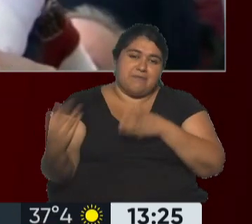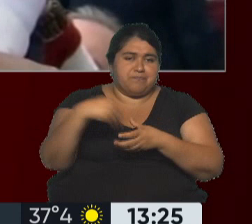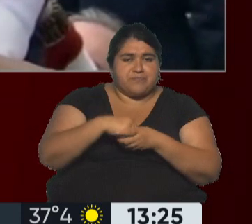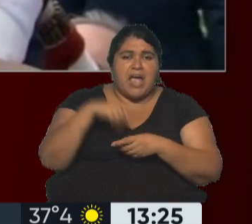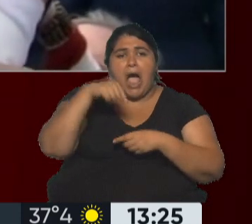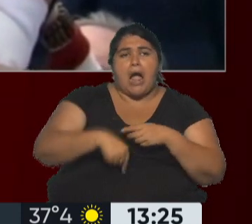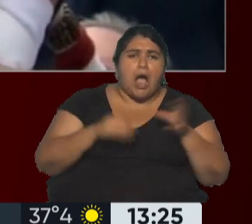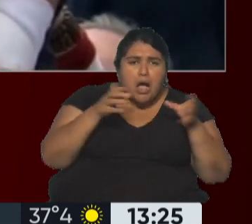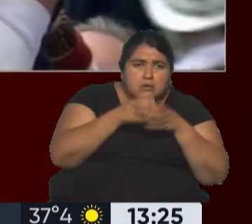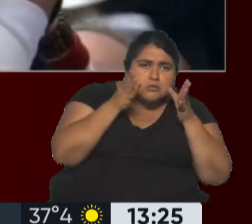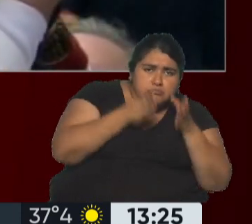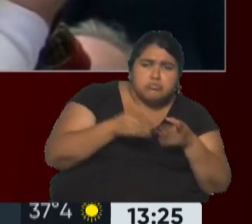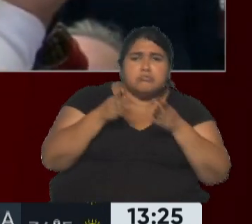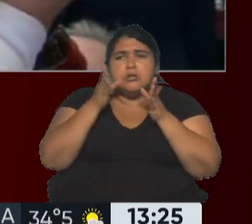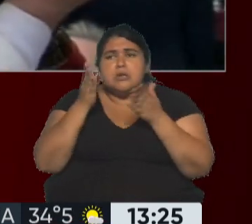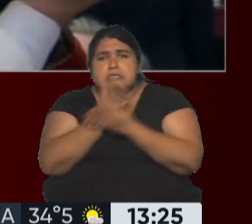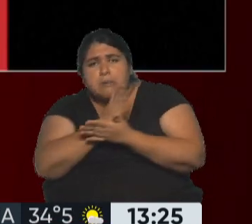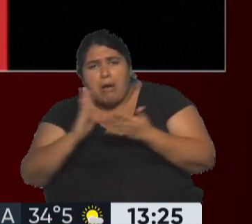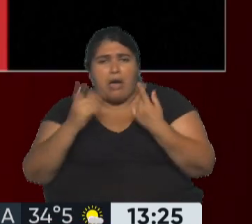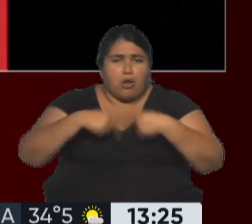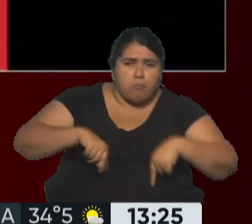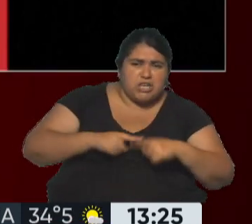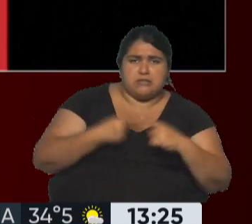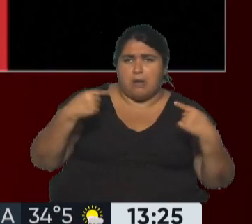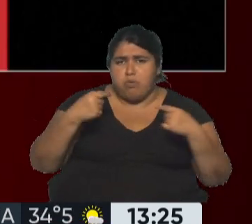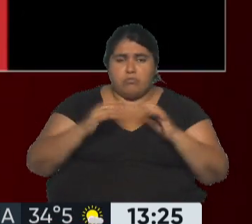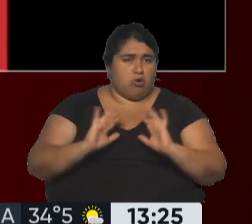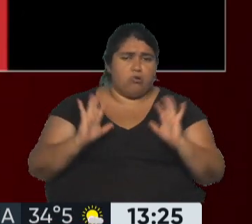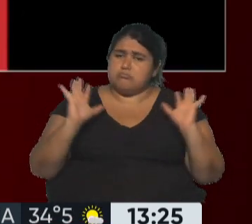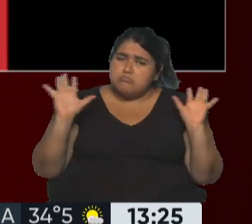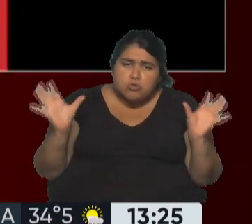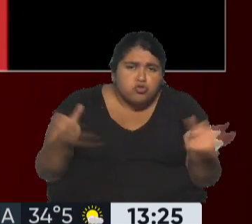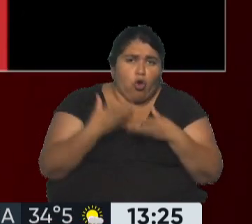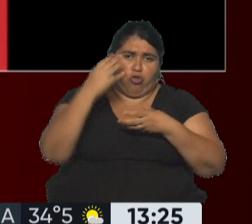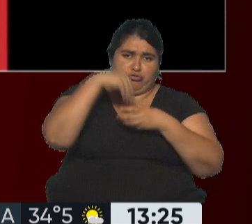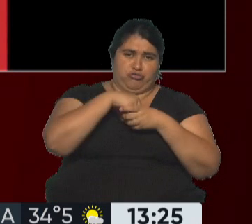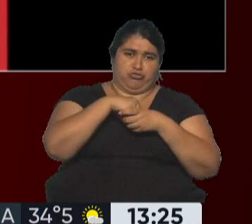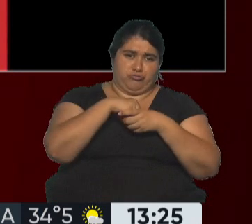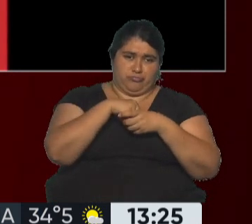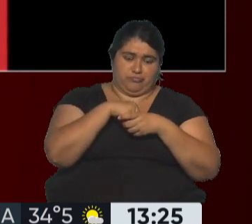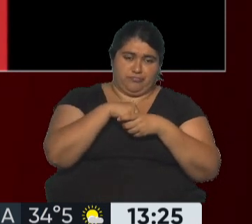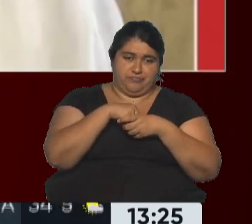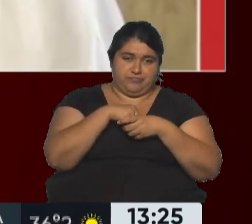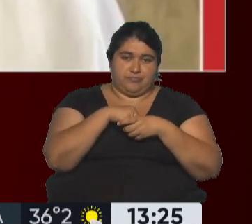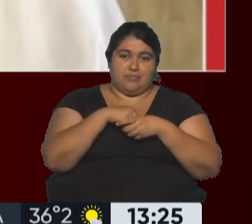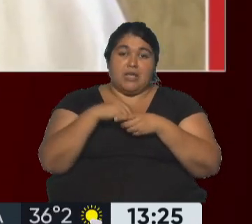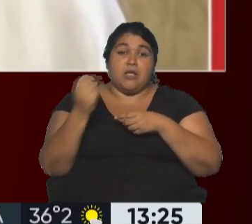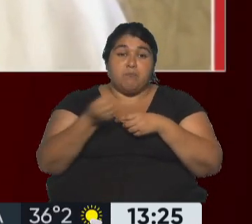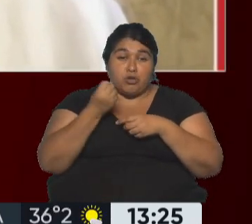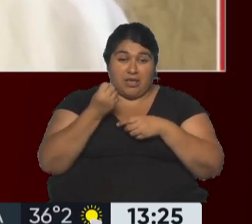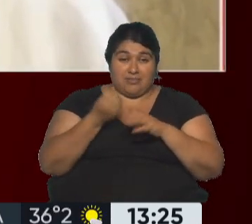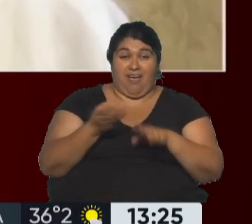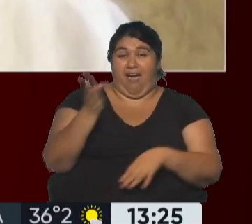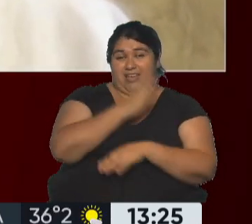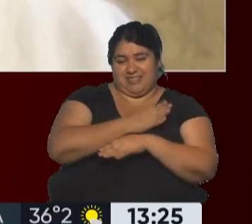ni conservadores, y eso lo hace en un político hábil como es él, haciendo a dos antiguos papas,